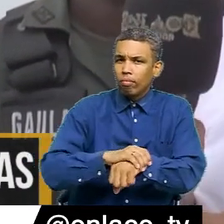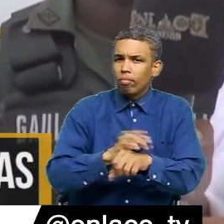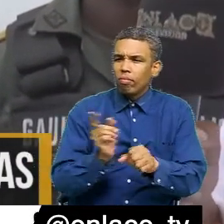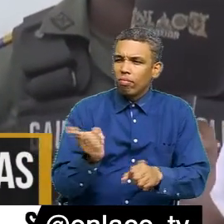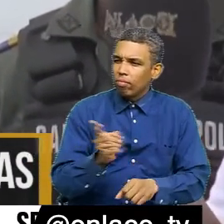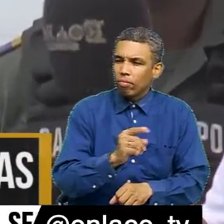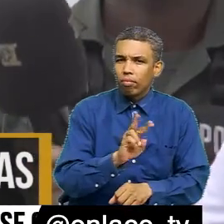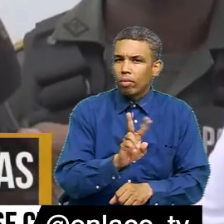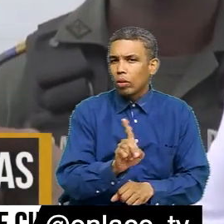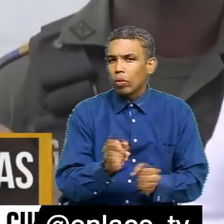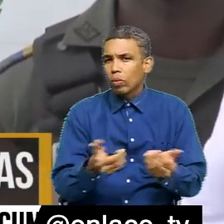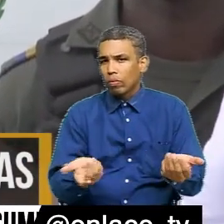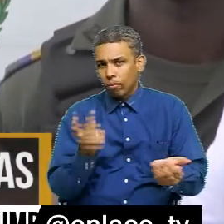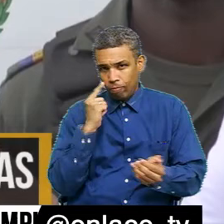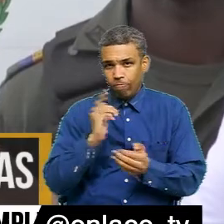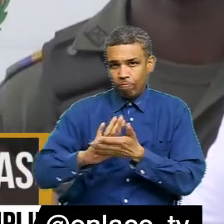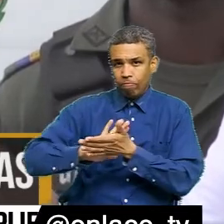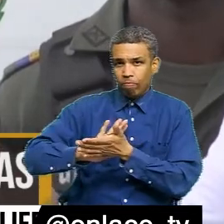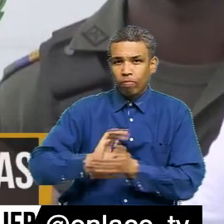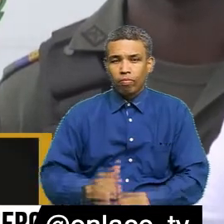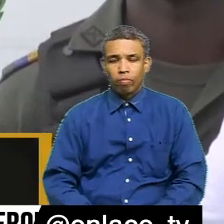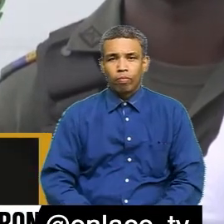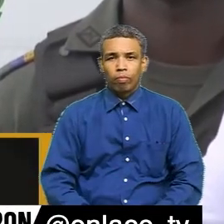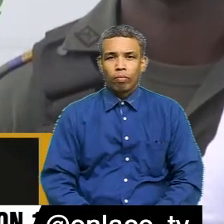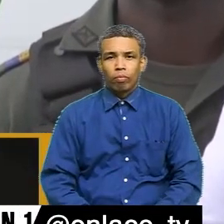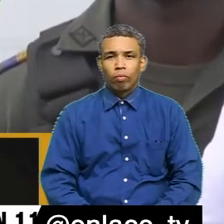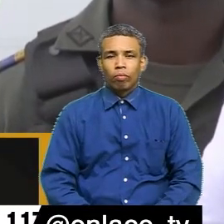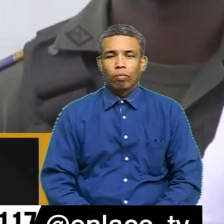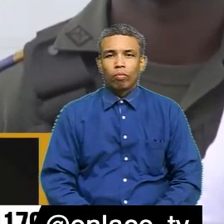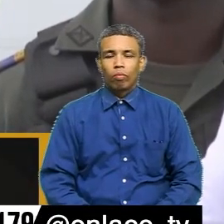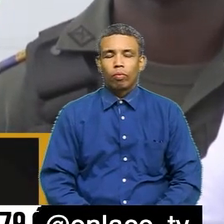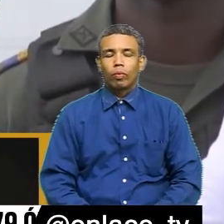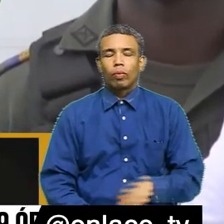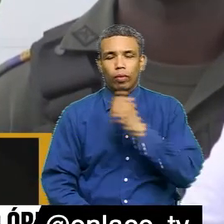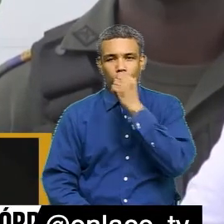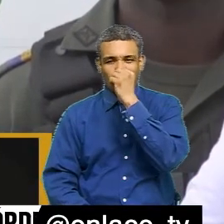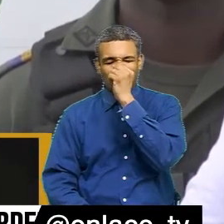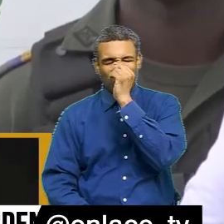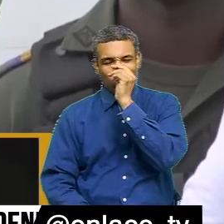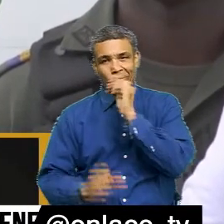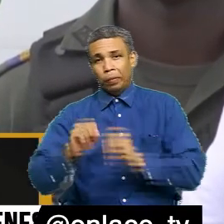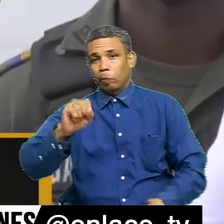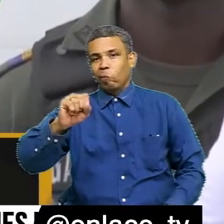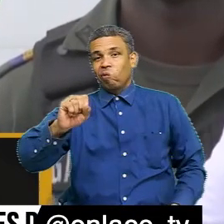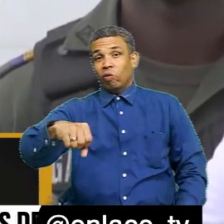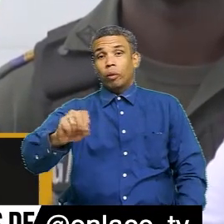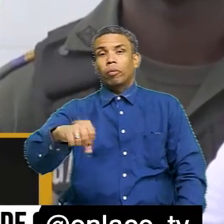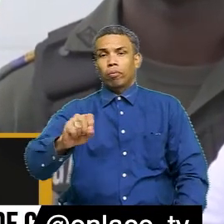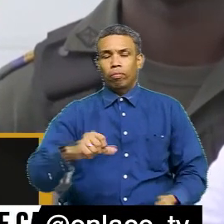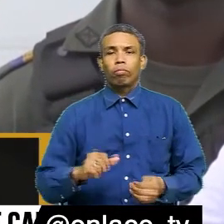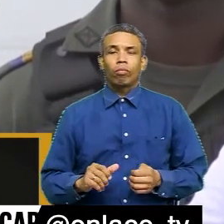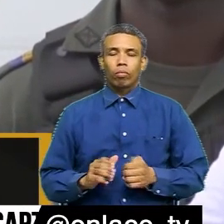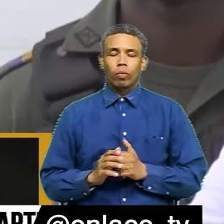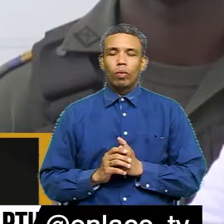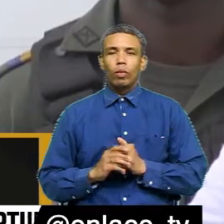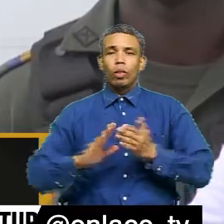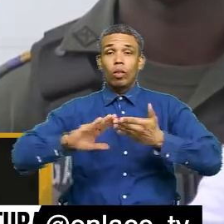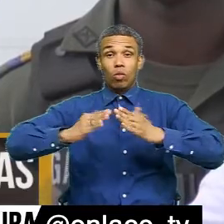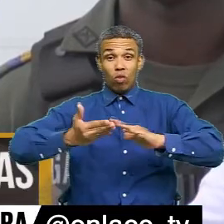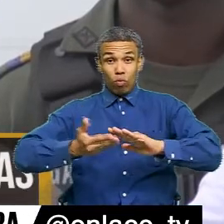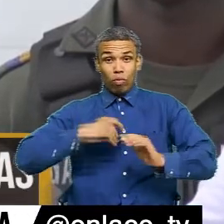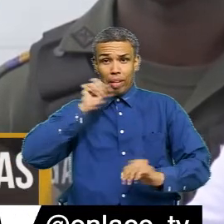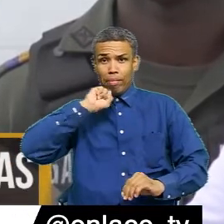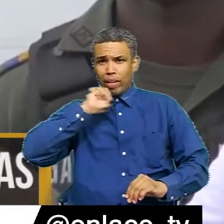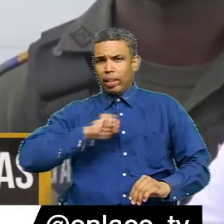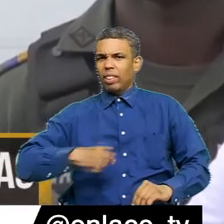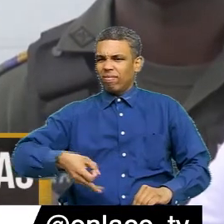extorsionistas en esta zona del país. Sí, de nuevo podemos darle un parte de tranquilidad a la comunidad. Hoy, producto de una actividad en conjunto